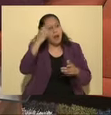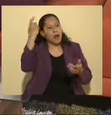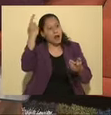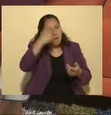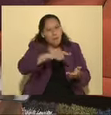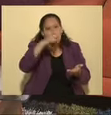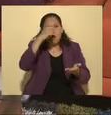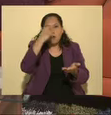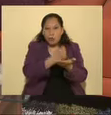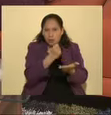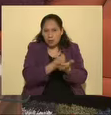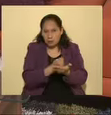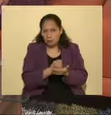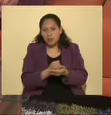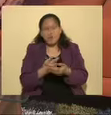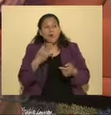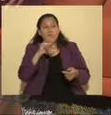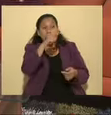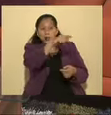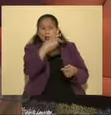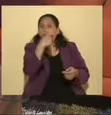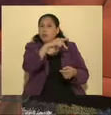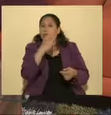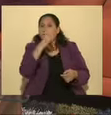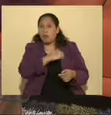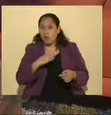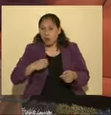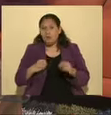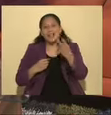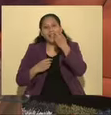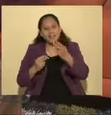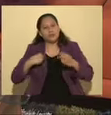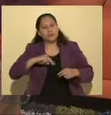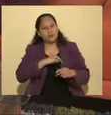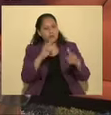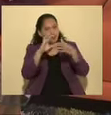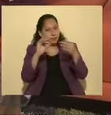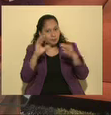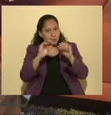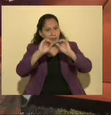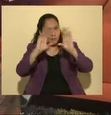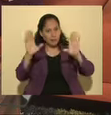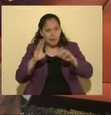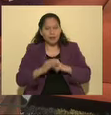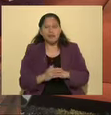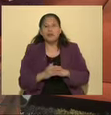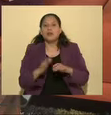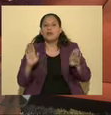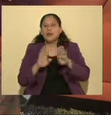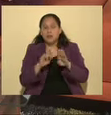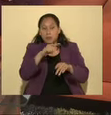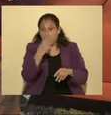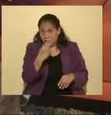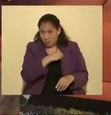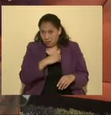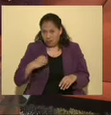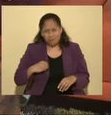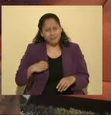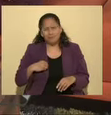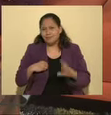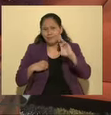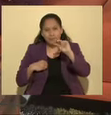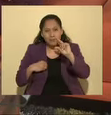porque son sus hijos. Pero entramos en este dividirete. Eso es lo que hay que aclarar, que no debería ser una obligación si